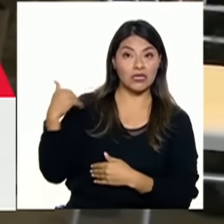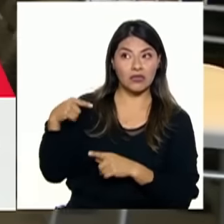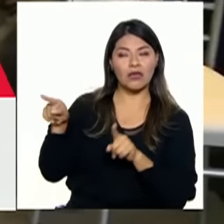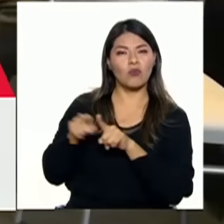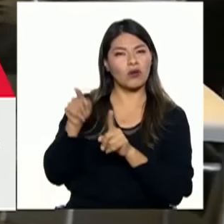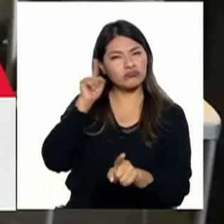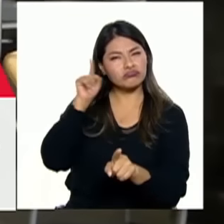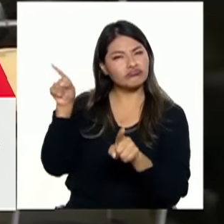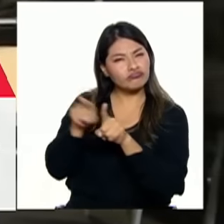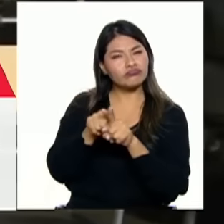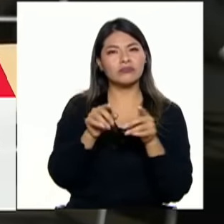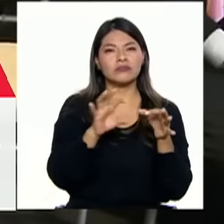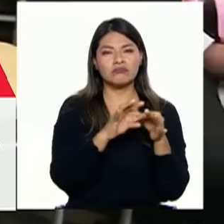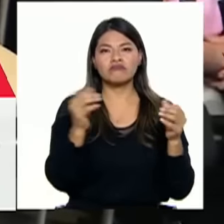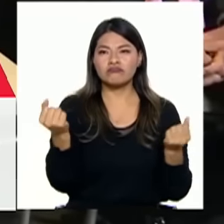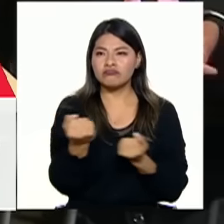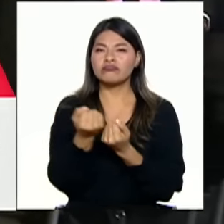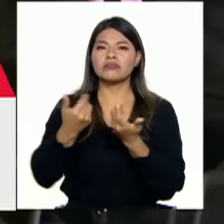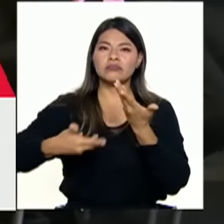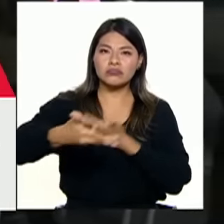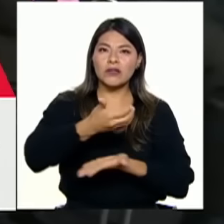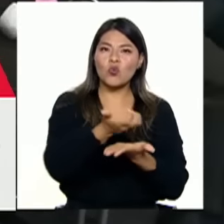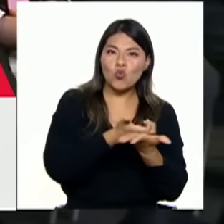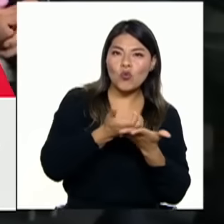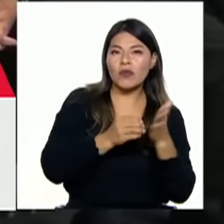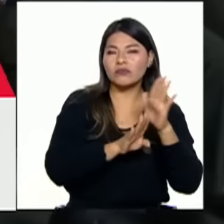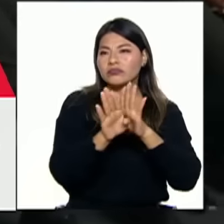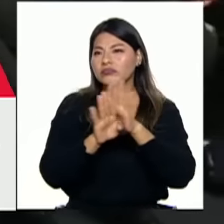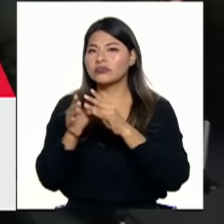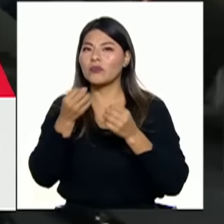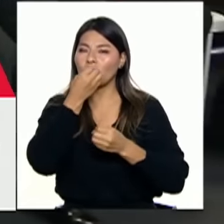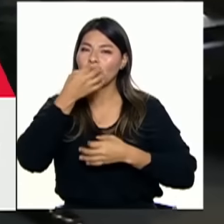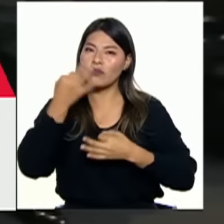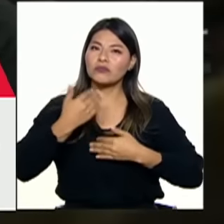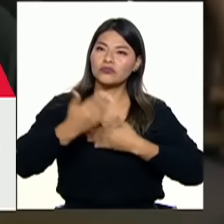el objetivo de impulsar la economía peruana para mejorar la calidad de vida de